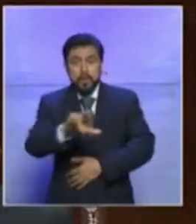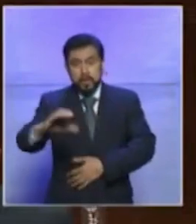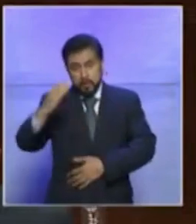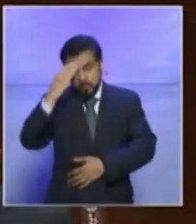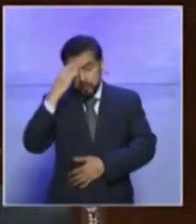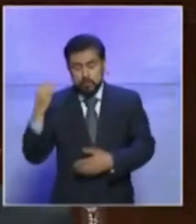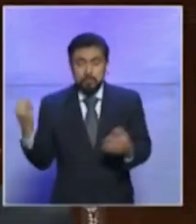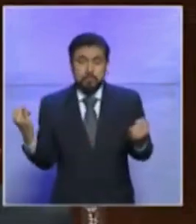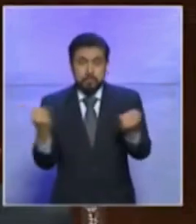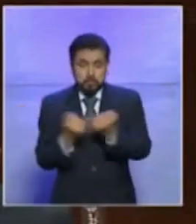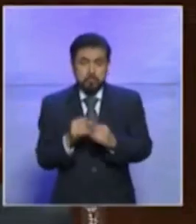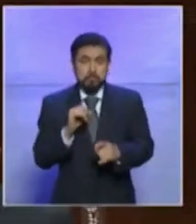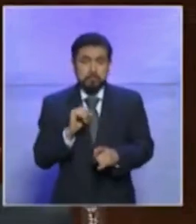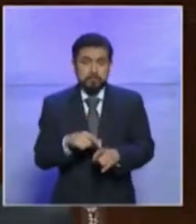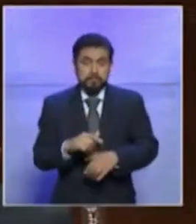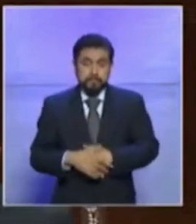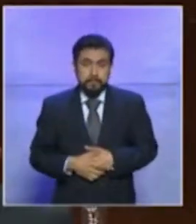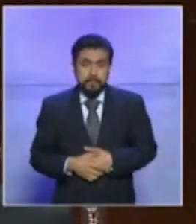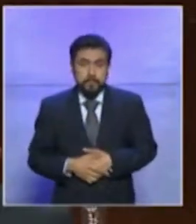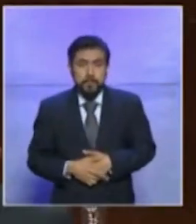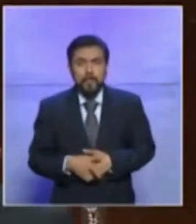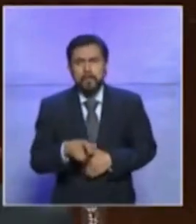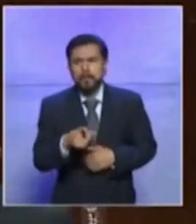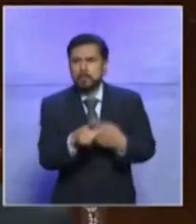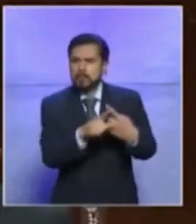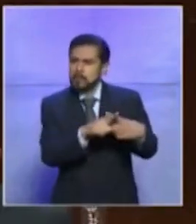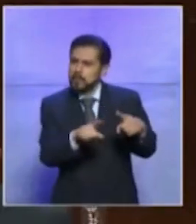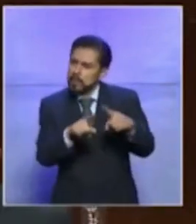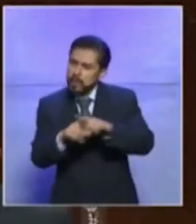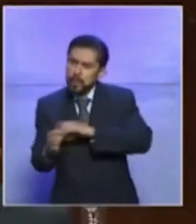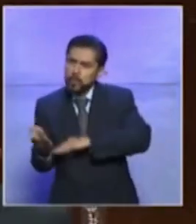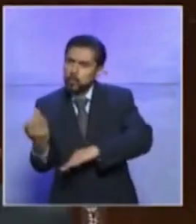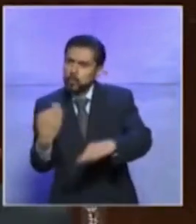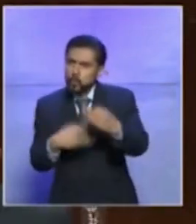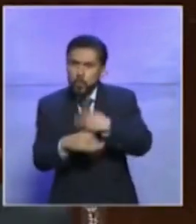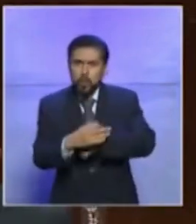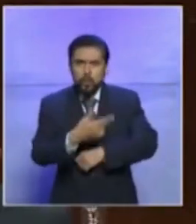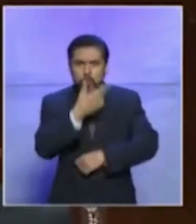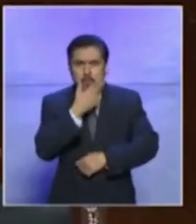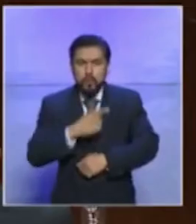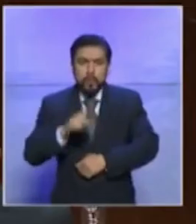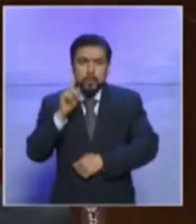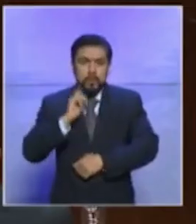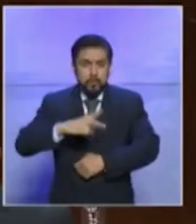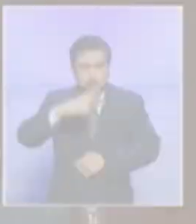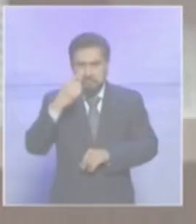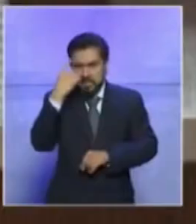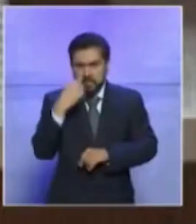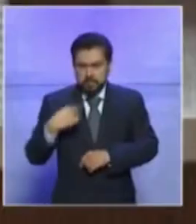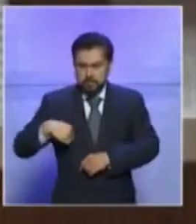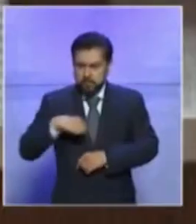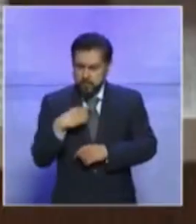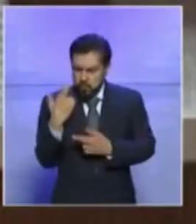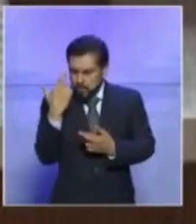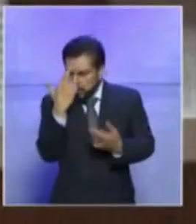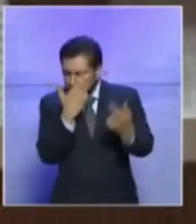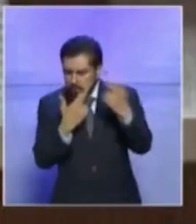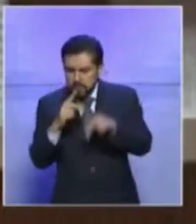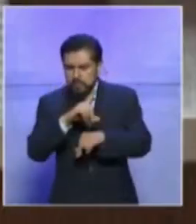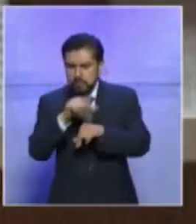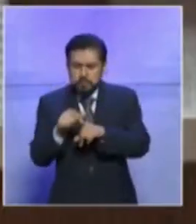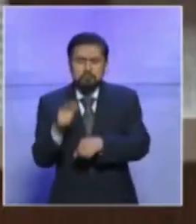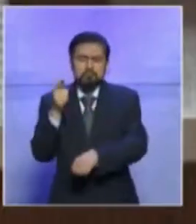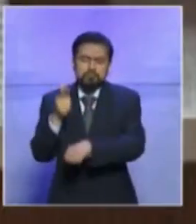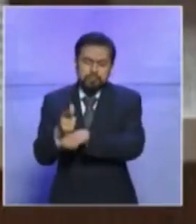también el compromiso y la entrega democrática de las y los mexicanos. Con absoluta